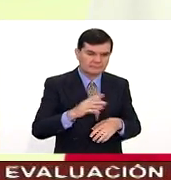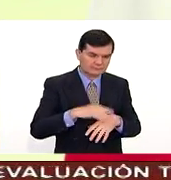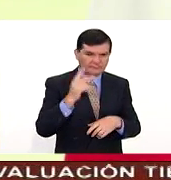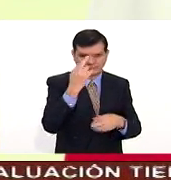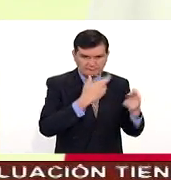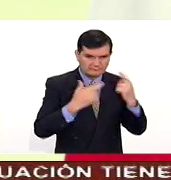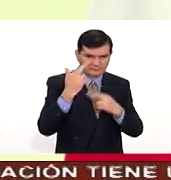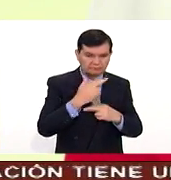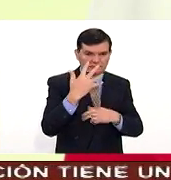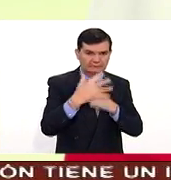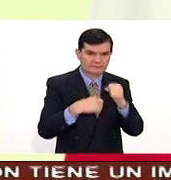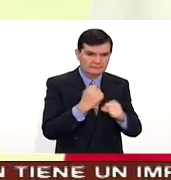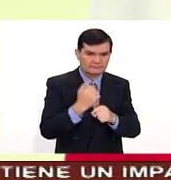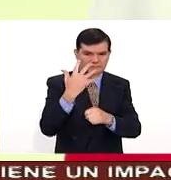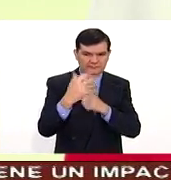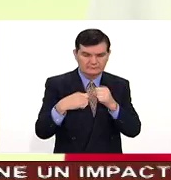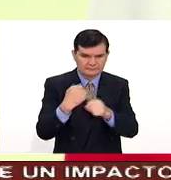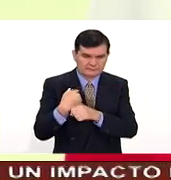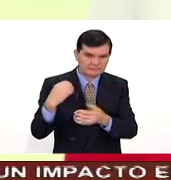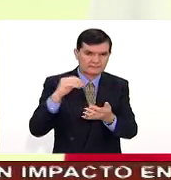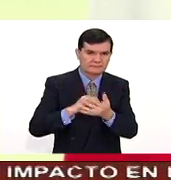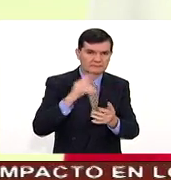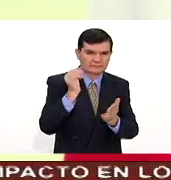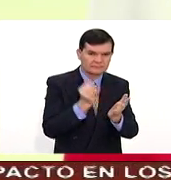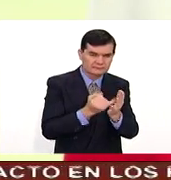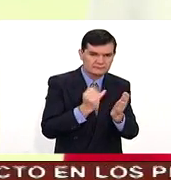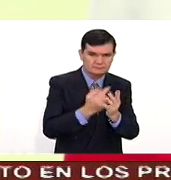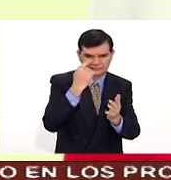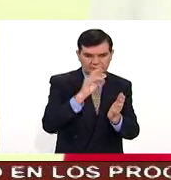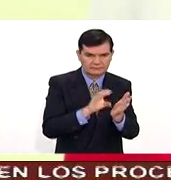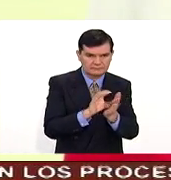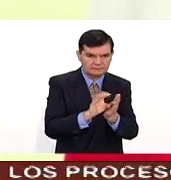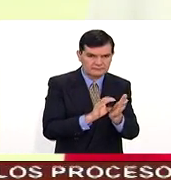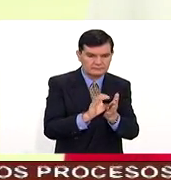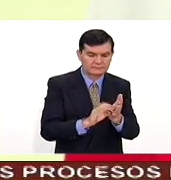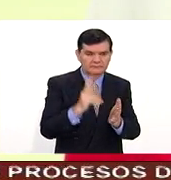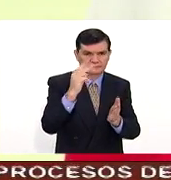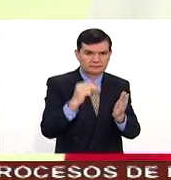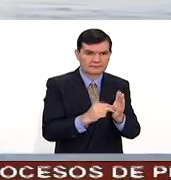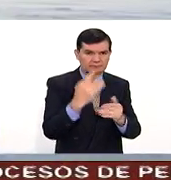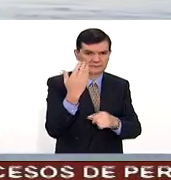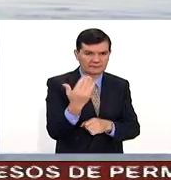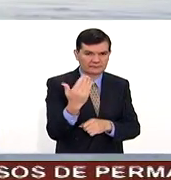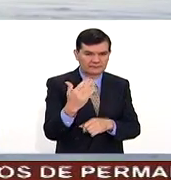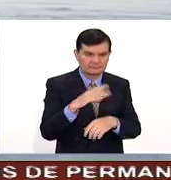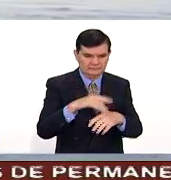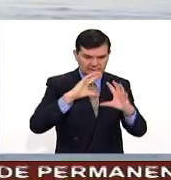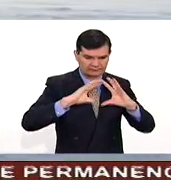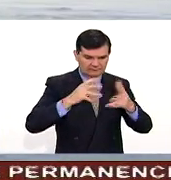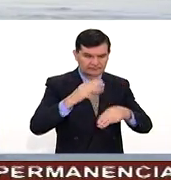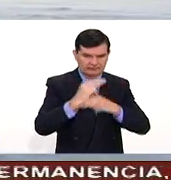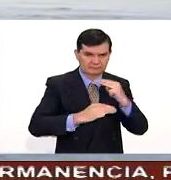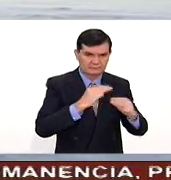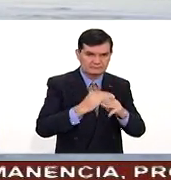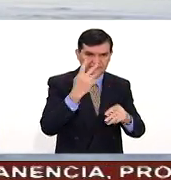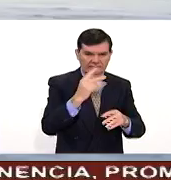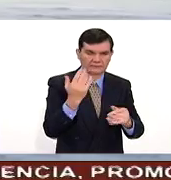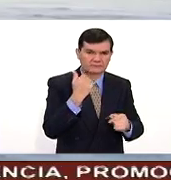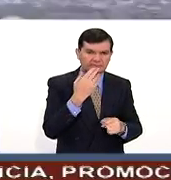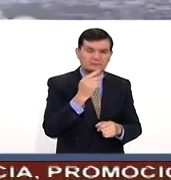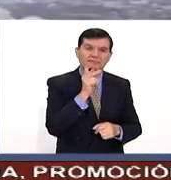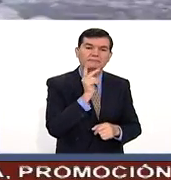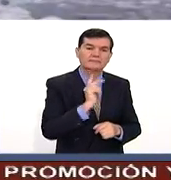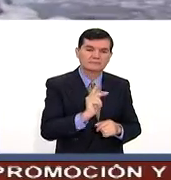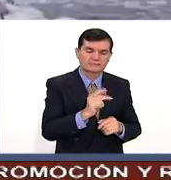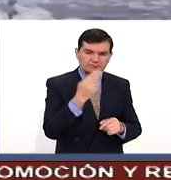verifiquen cada 5 años, que se le ponga un impuesto al carbón y que a partir del 2050 en el planeta ya no se usaran hidrocarburos,